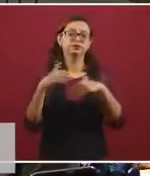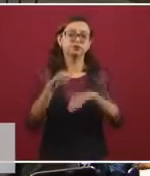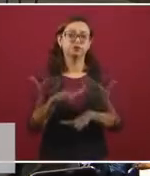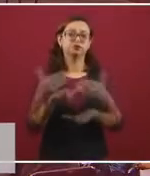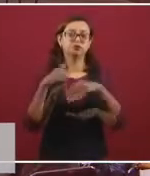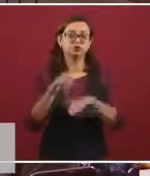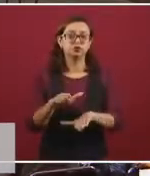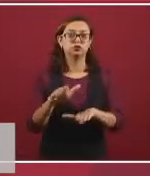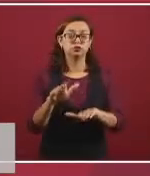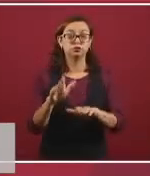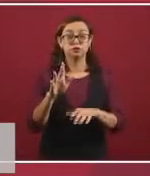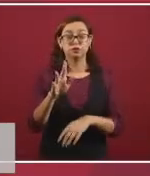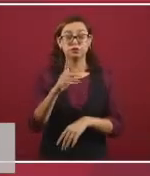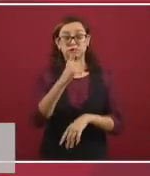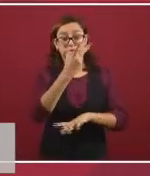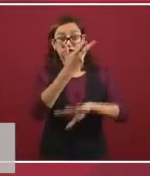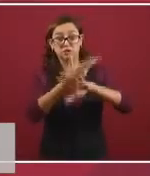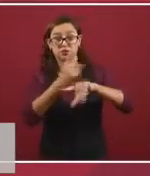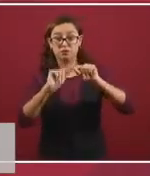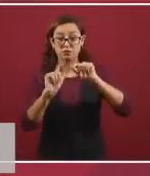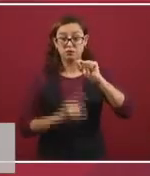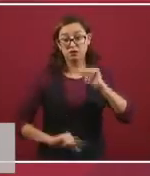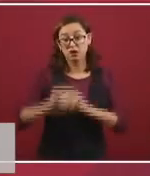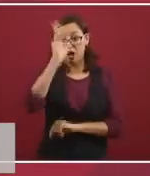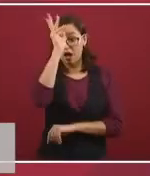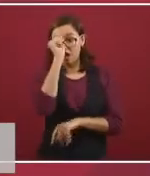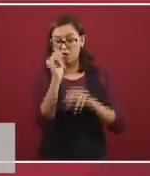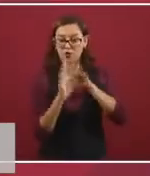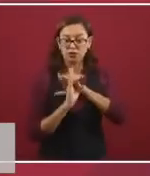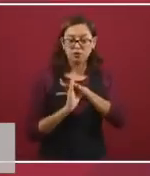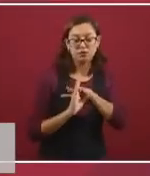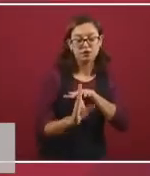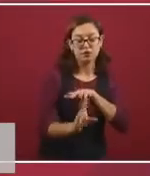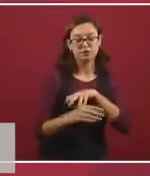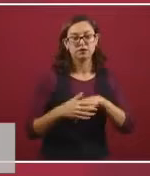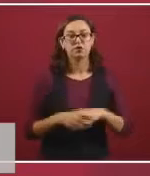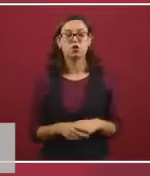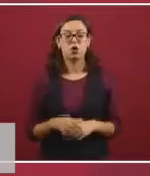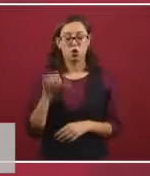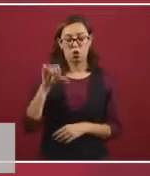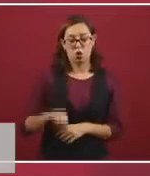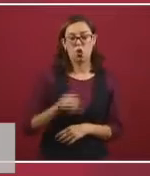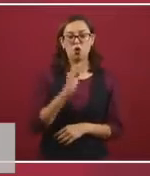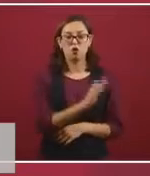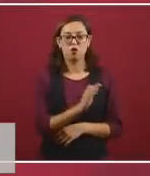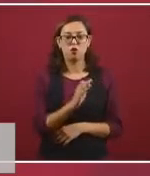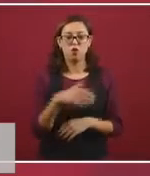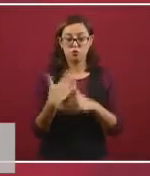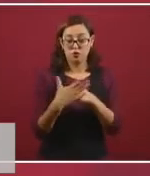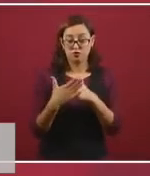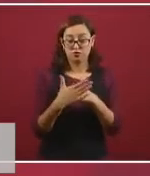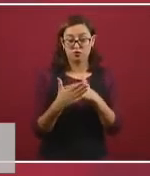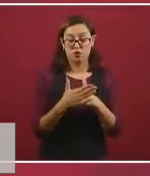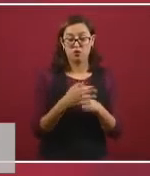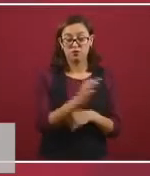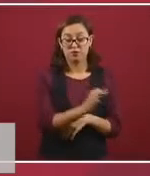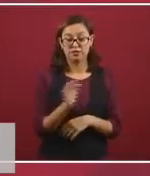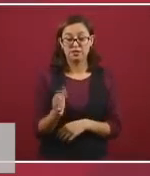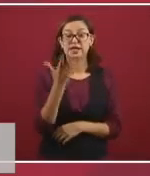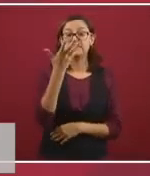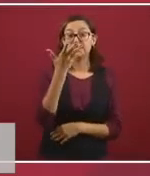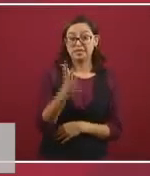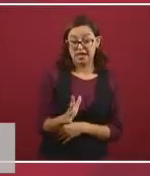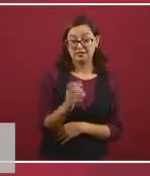migratorio. El día de hoy el presidente informa sobre el avance del acuerdo del tema migratorio. Informará el secretario de